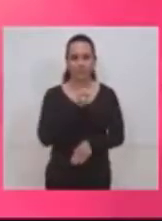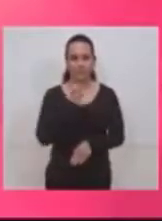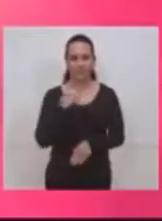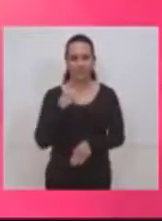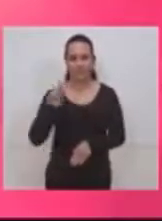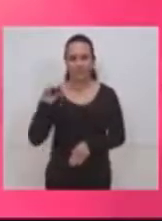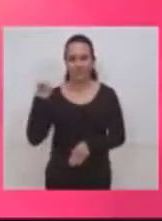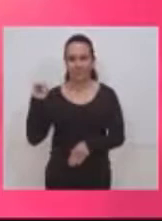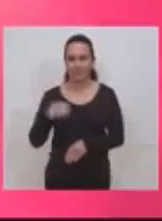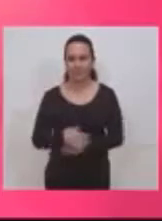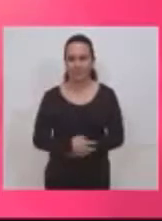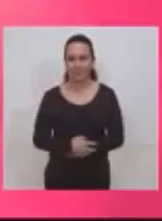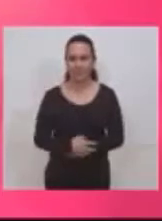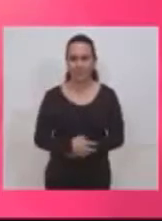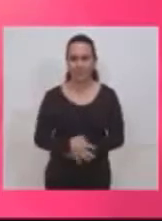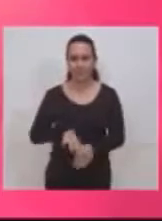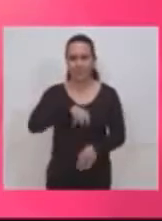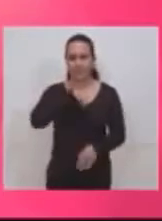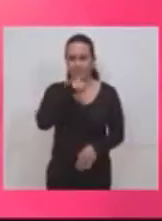¿Hay los dientes?